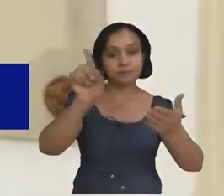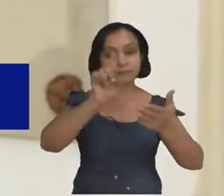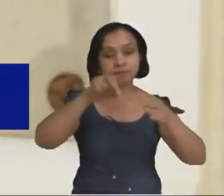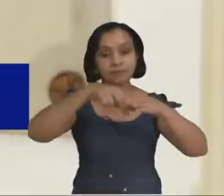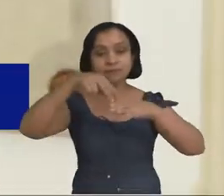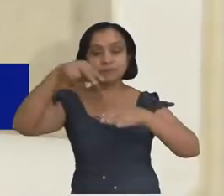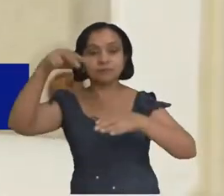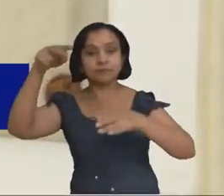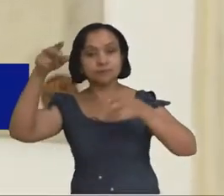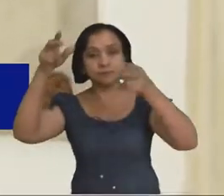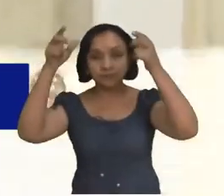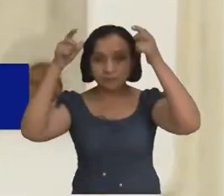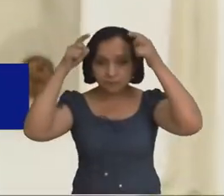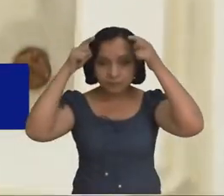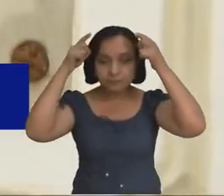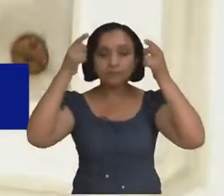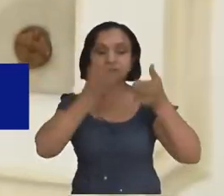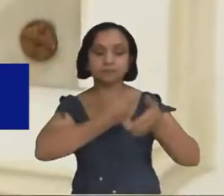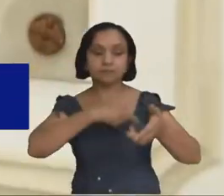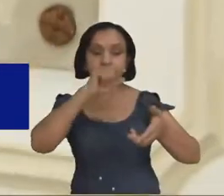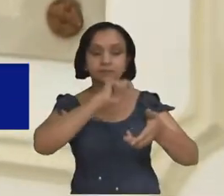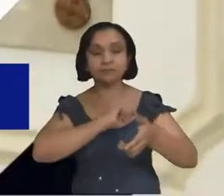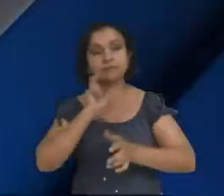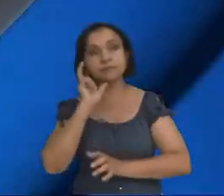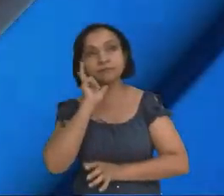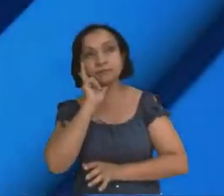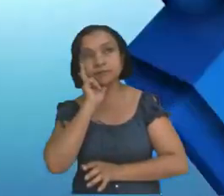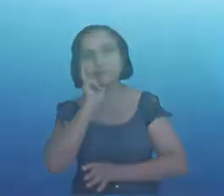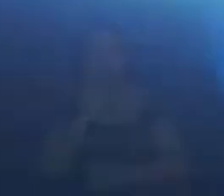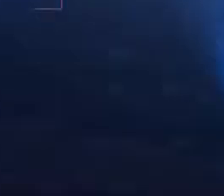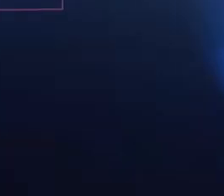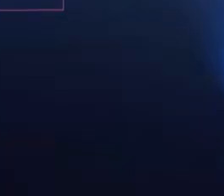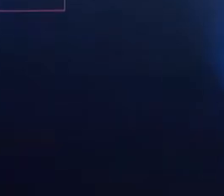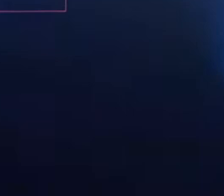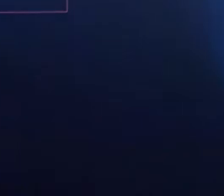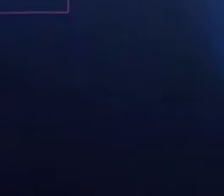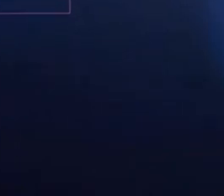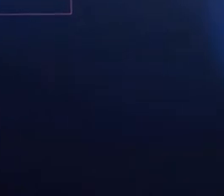del Príncipe de las Letras Castellanas.